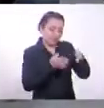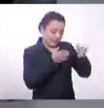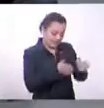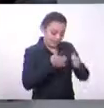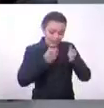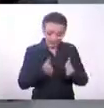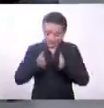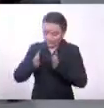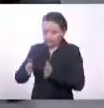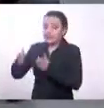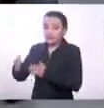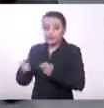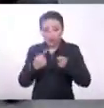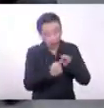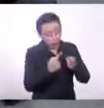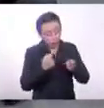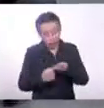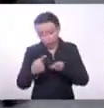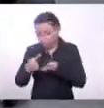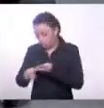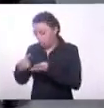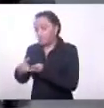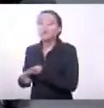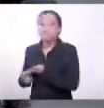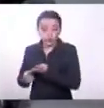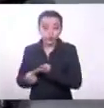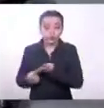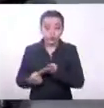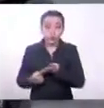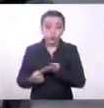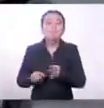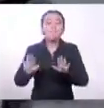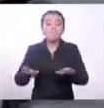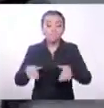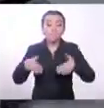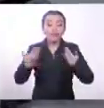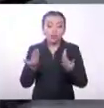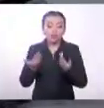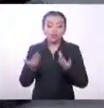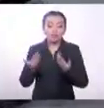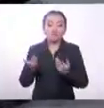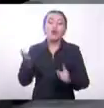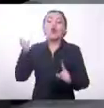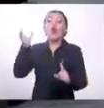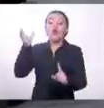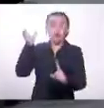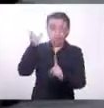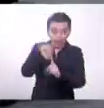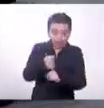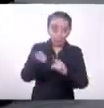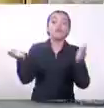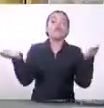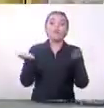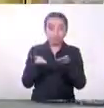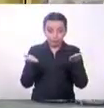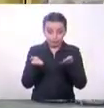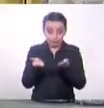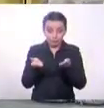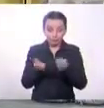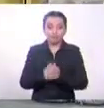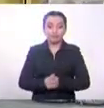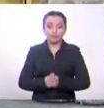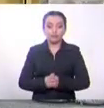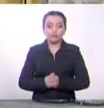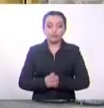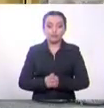siguen para llevar a cabo un objetivo? Exacto. En este caso, cuando nosotros hablamos de comunicación, ¿qué es lo que